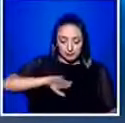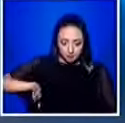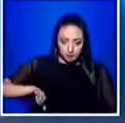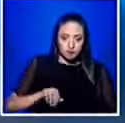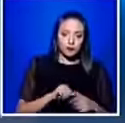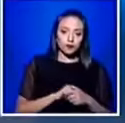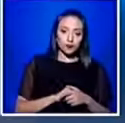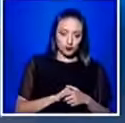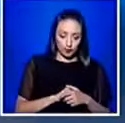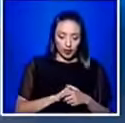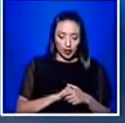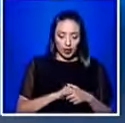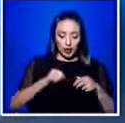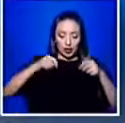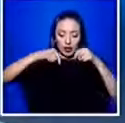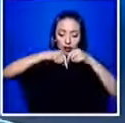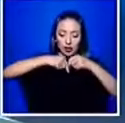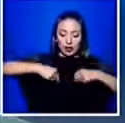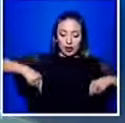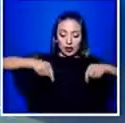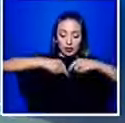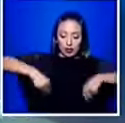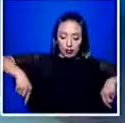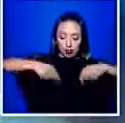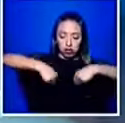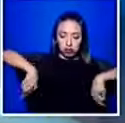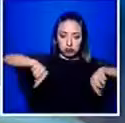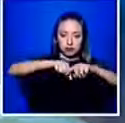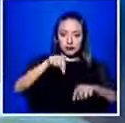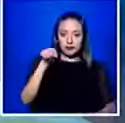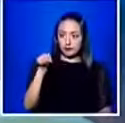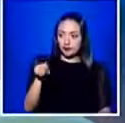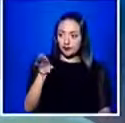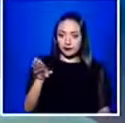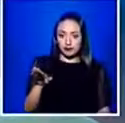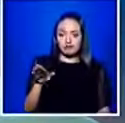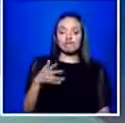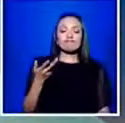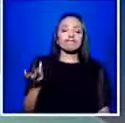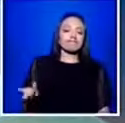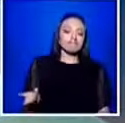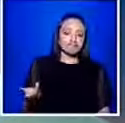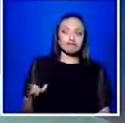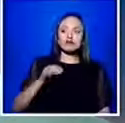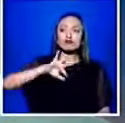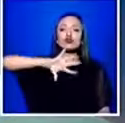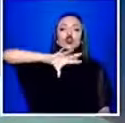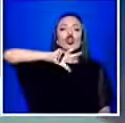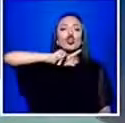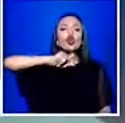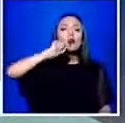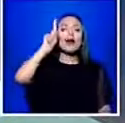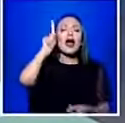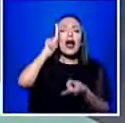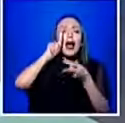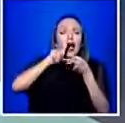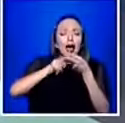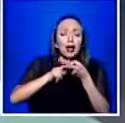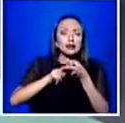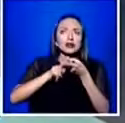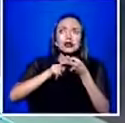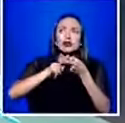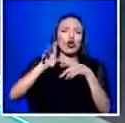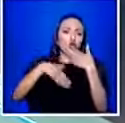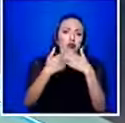nos vamos al sector del Trébol, esto es en el centro de Quito, donde lamentablemente se roban hasta las estructuras metálicas.